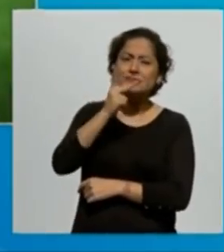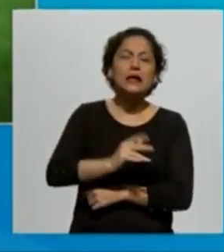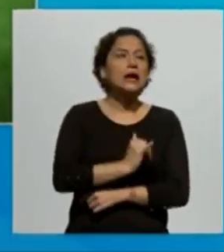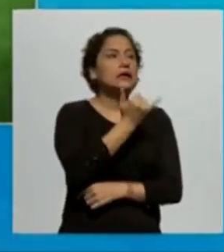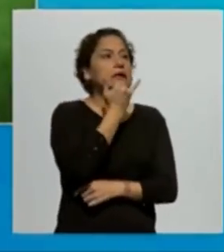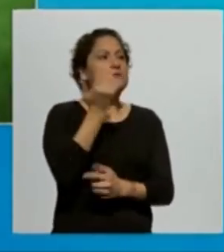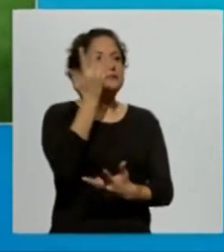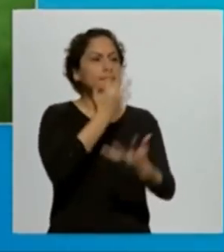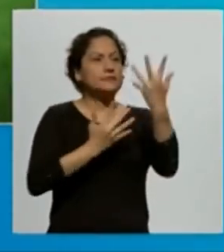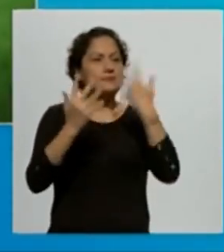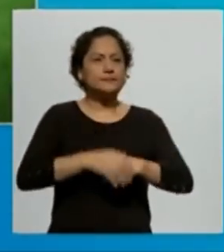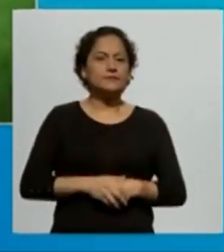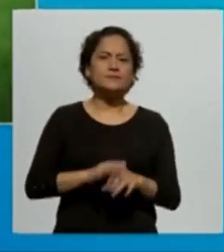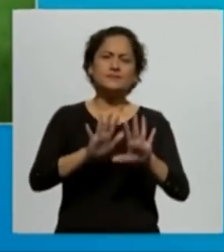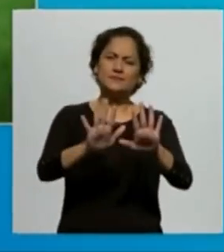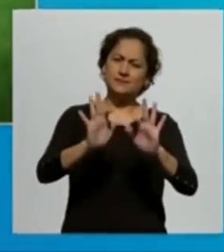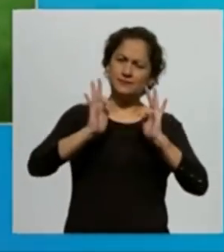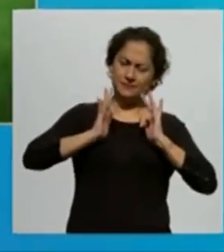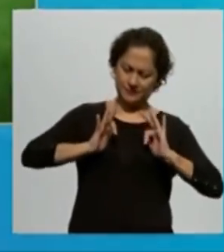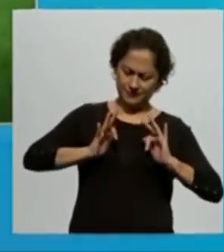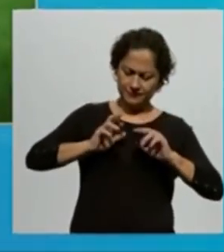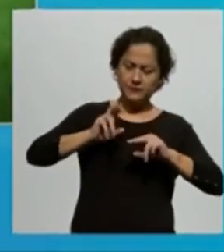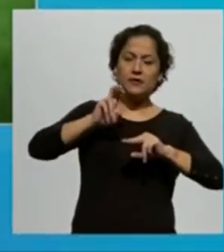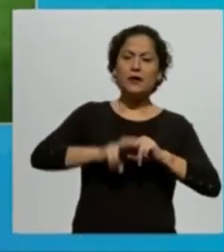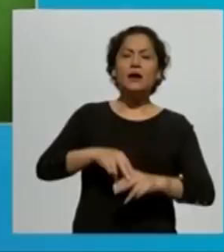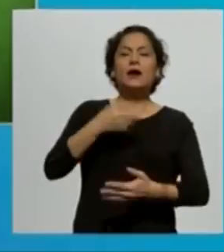Mejor te pasamos un rato. Sí, mejor.